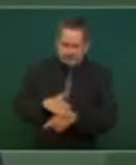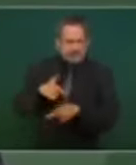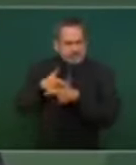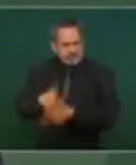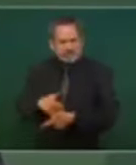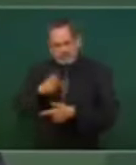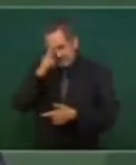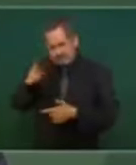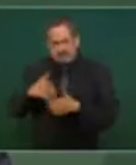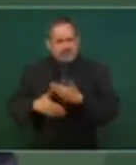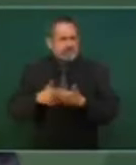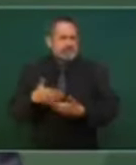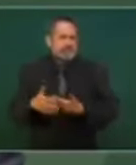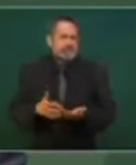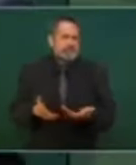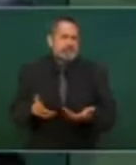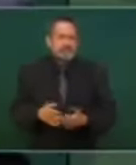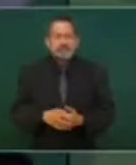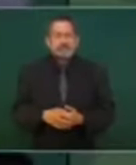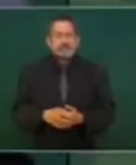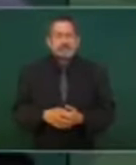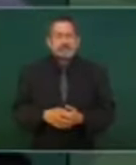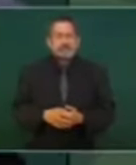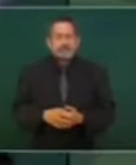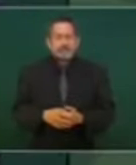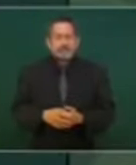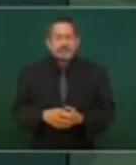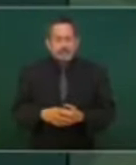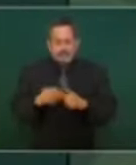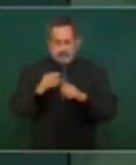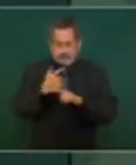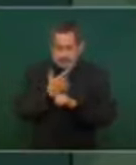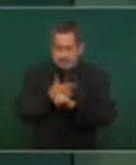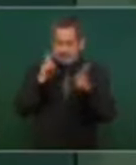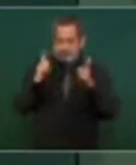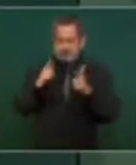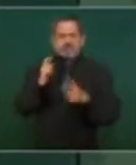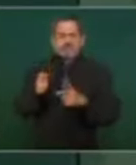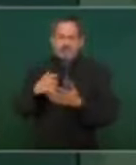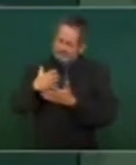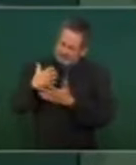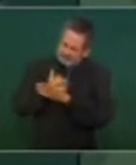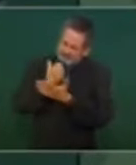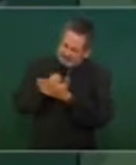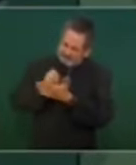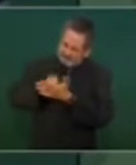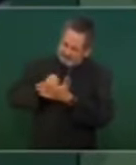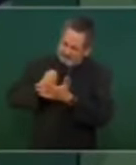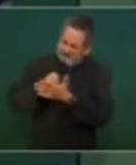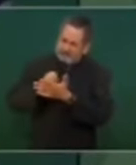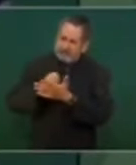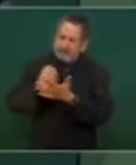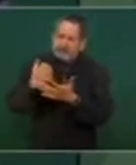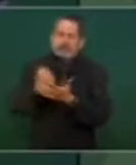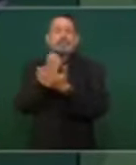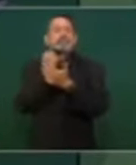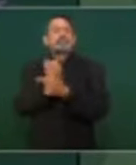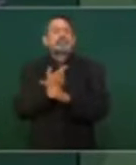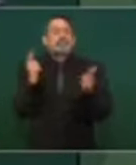La libertad no se implora, se conquista. Y cuando hay